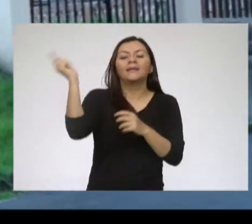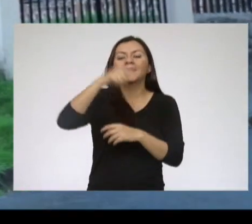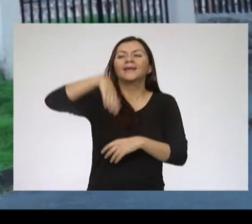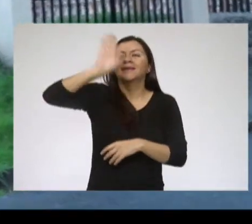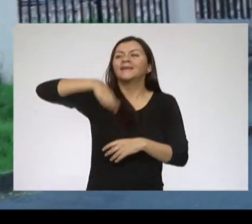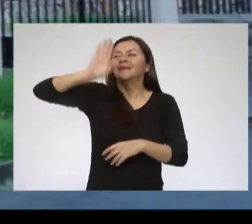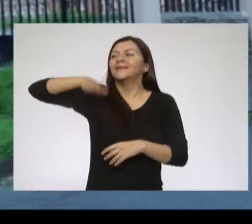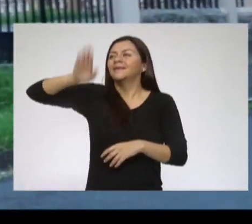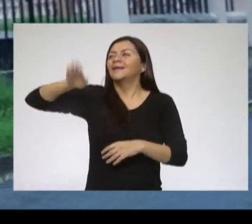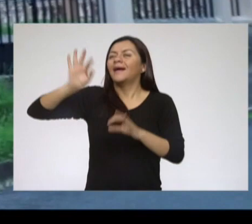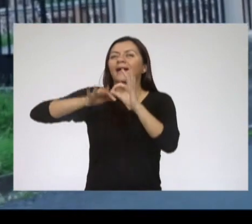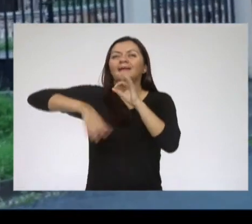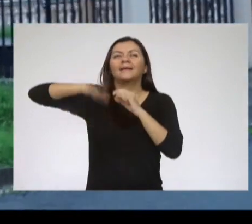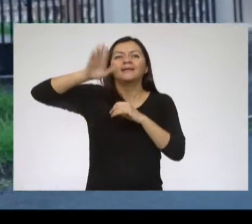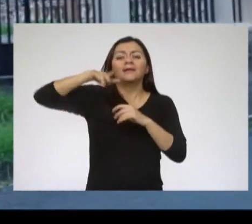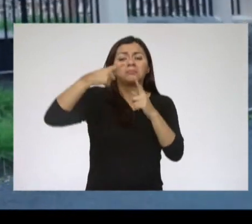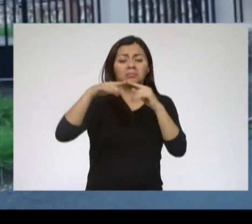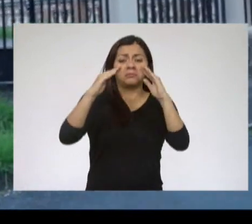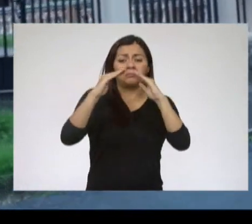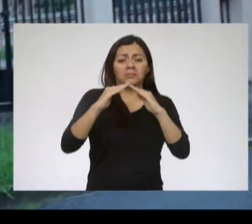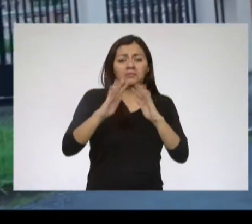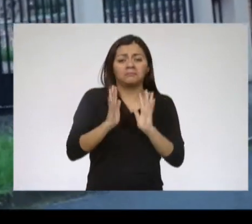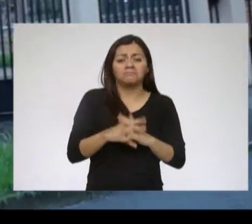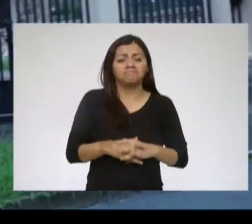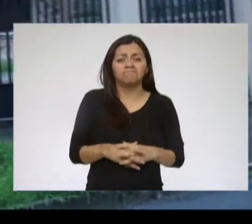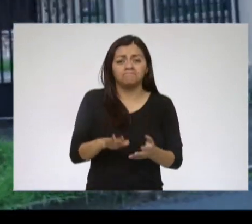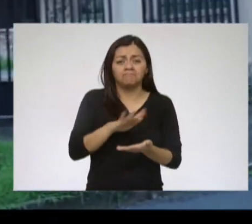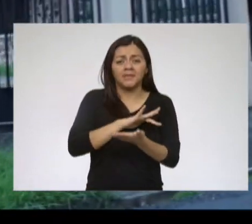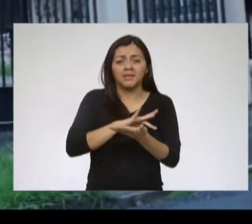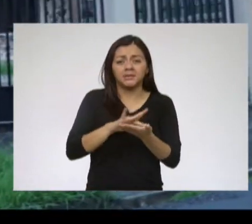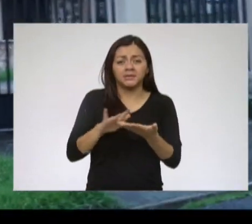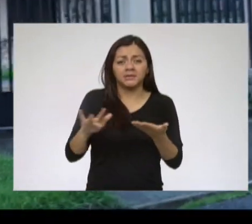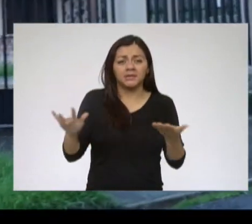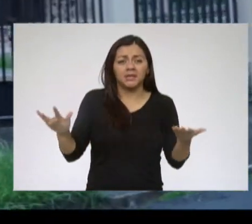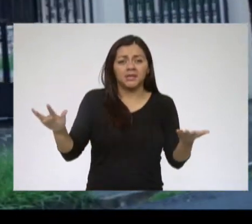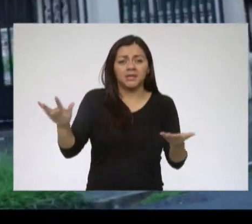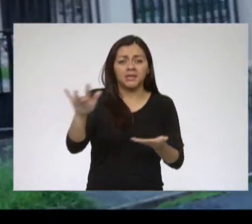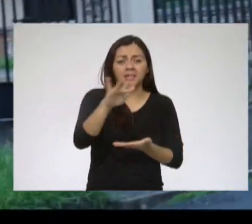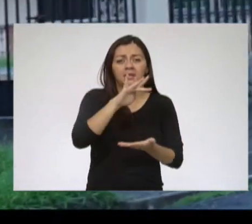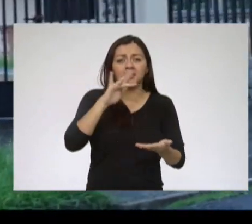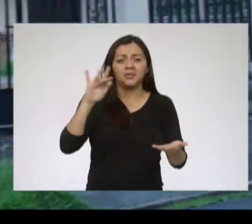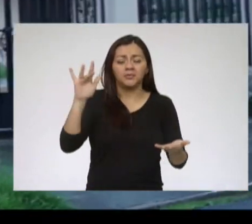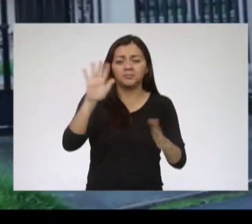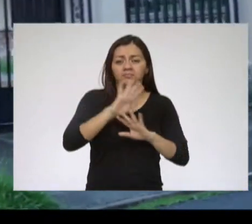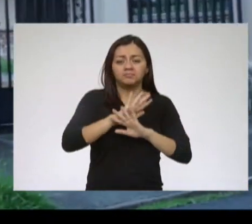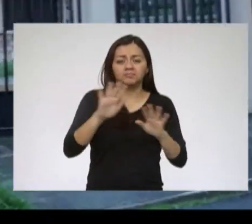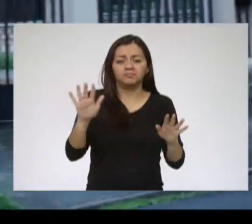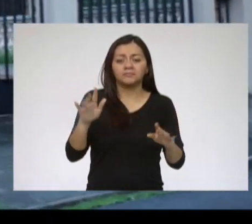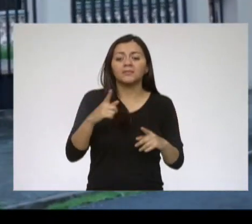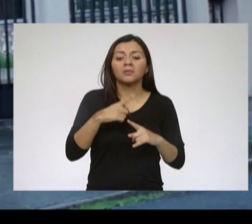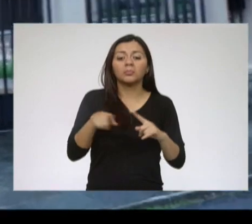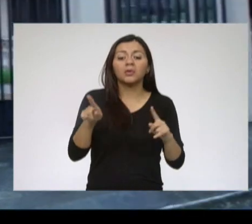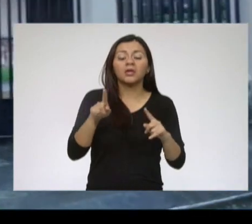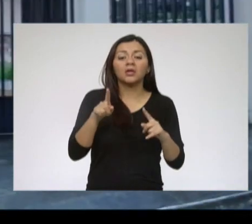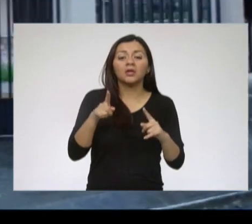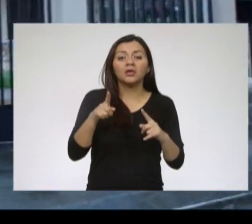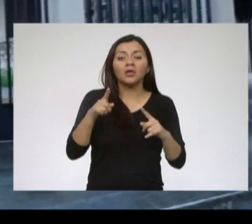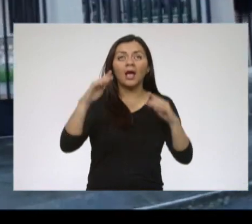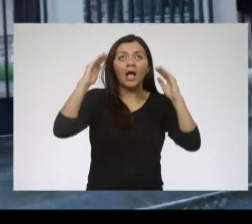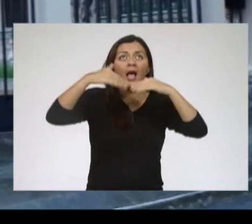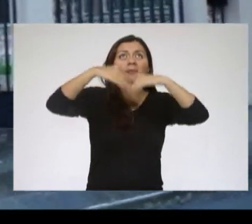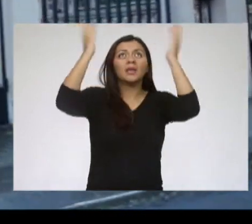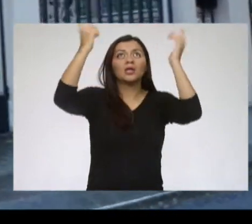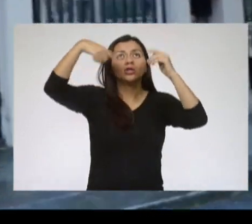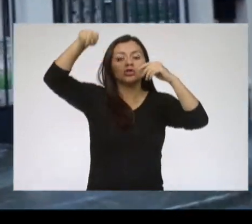pintaron de nuevo. Y le dejaron arreglando, porque arriba era como un sótano, así, abierto para como es, pero le